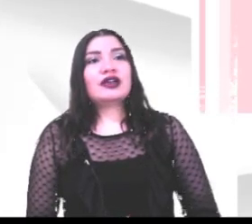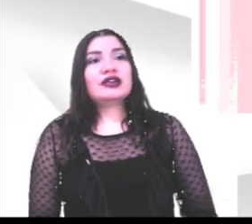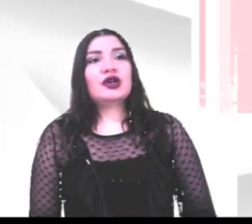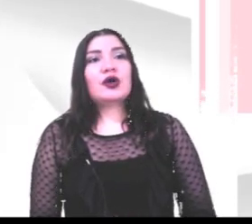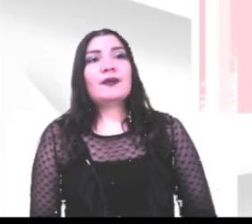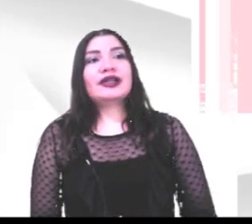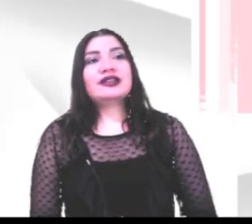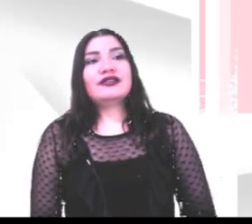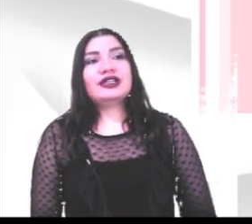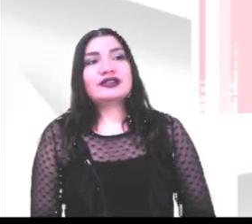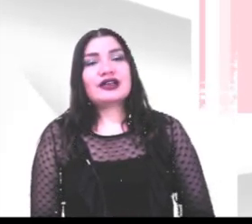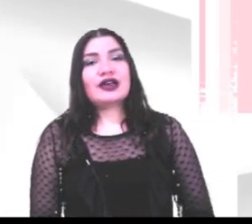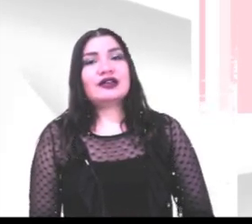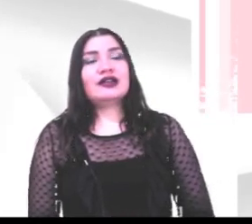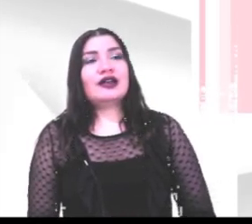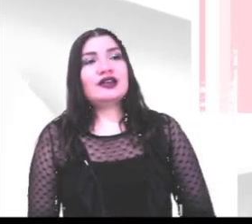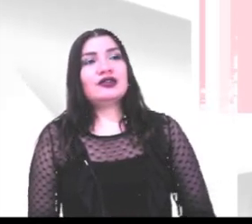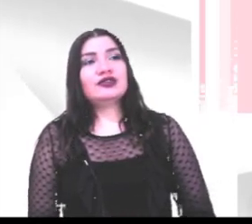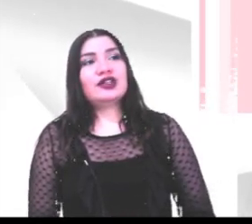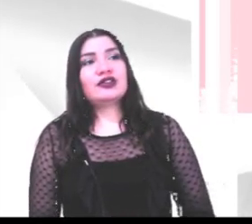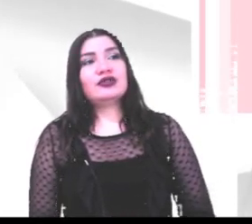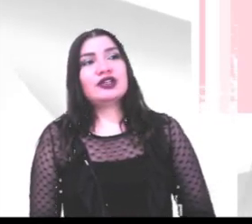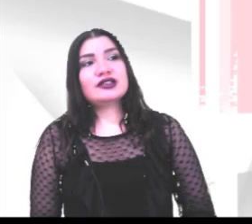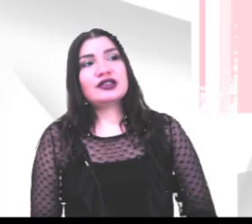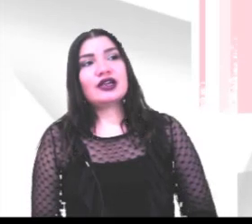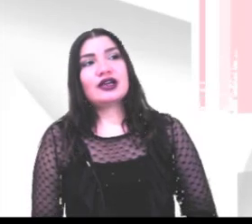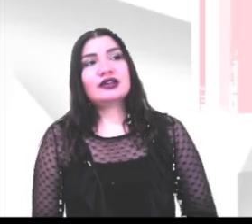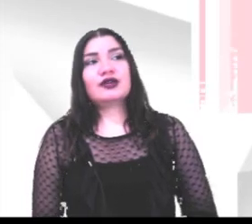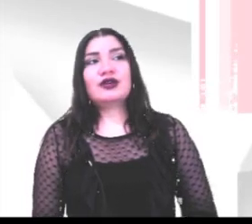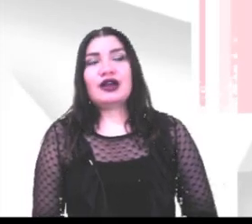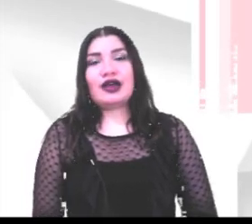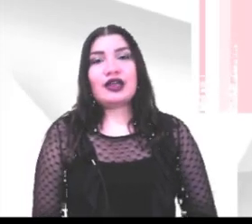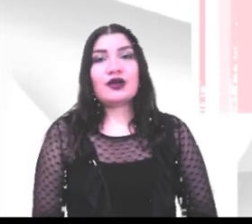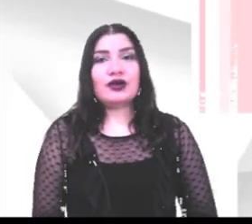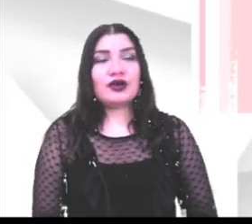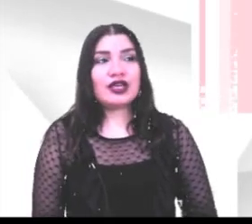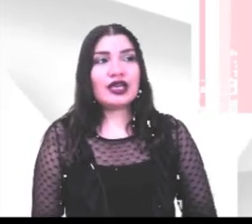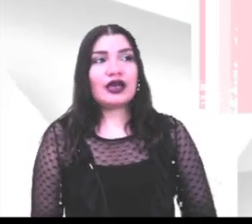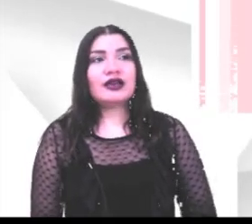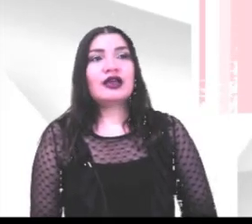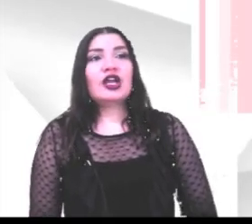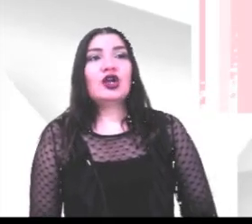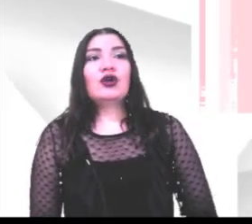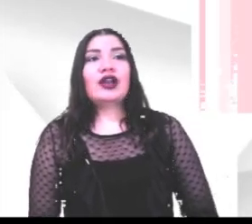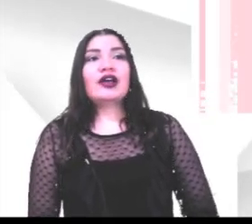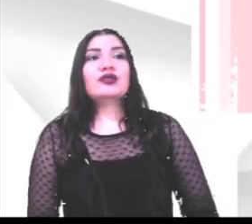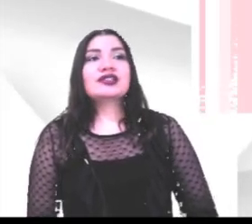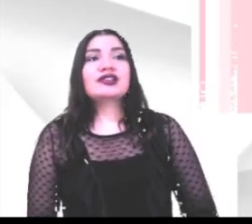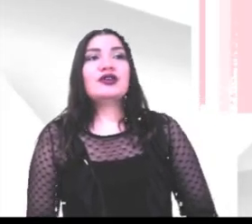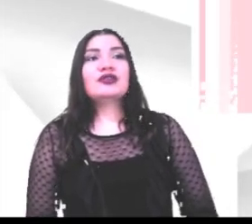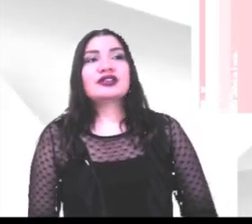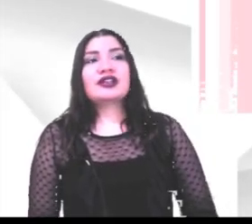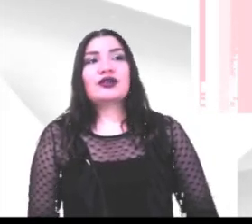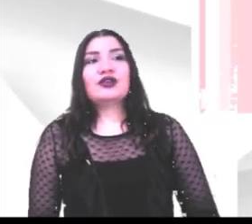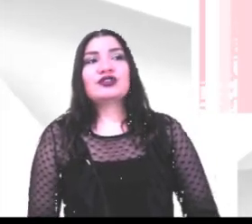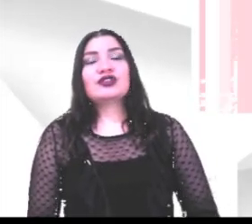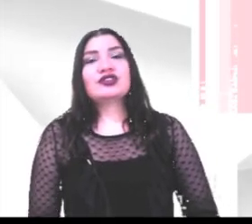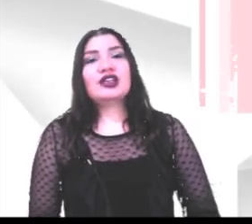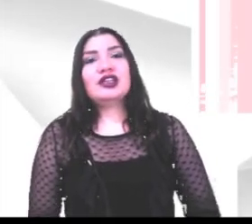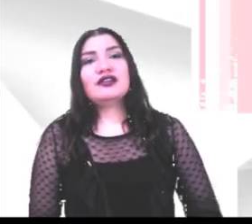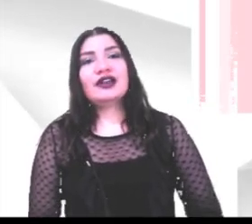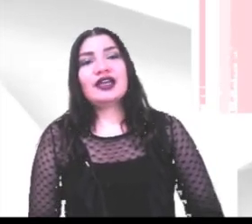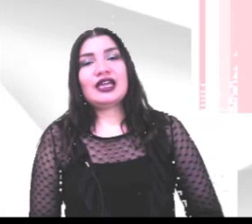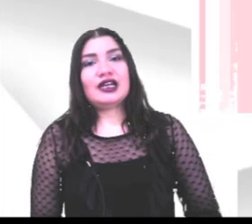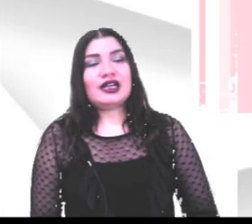busca compatibilizar la industria turística con la ecología logrando así un desarrollo